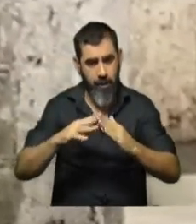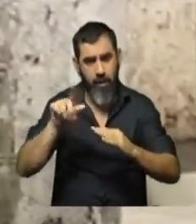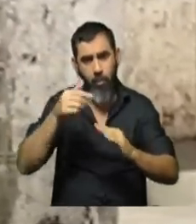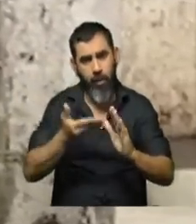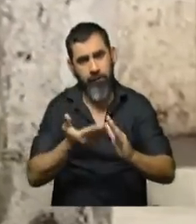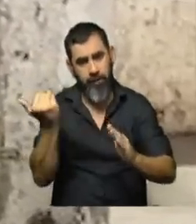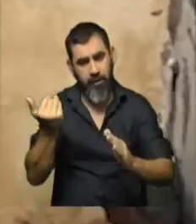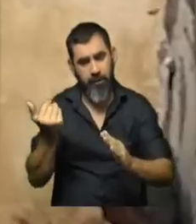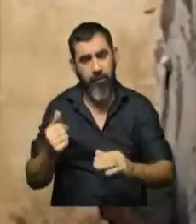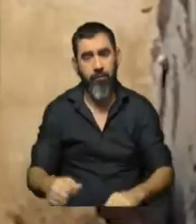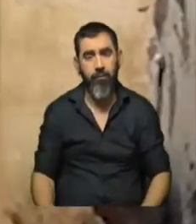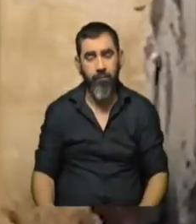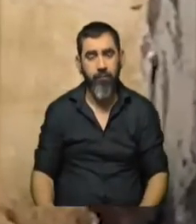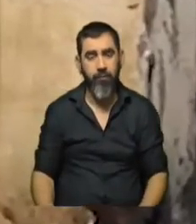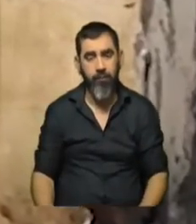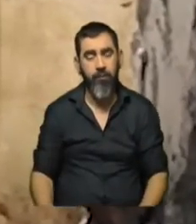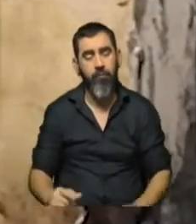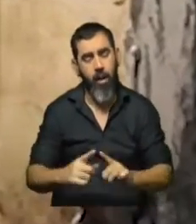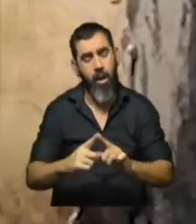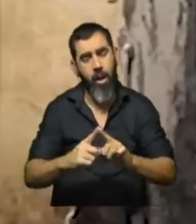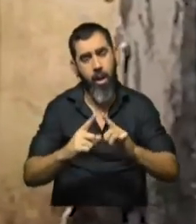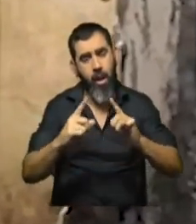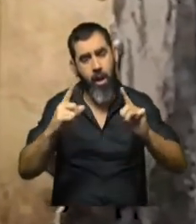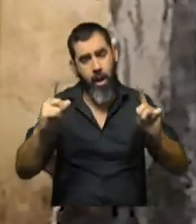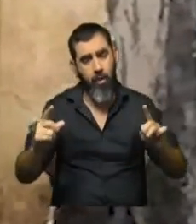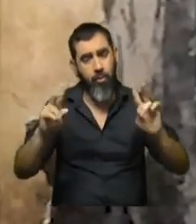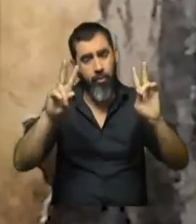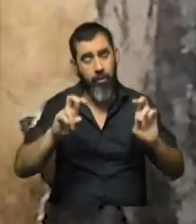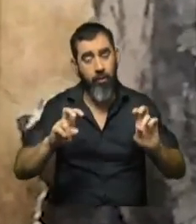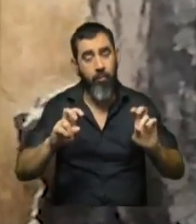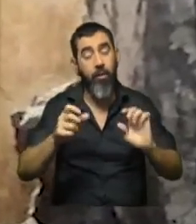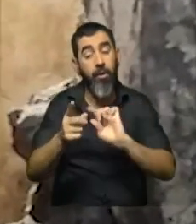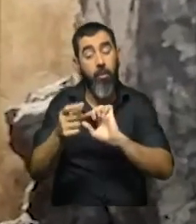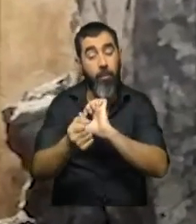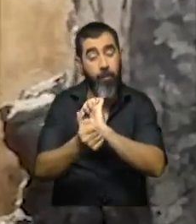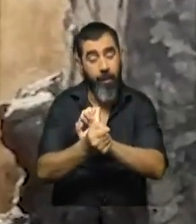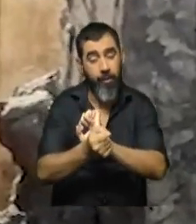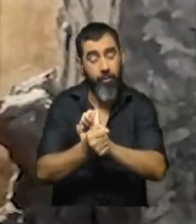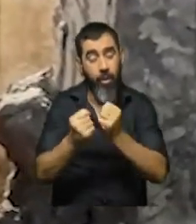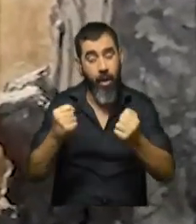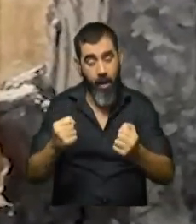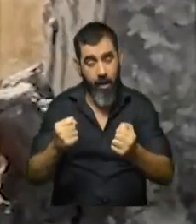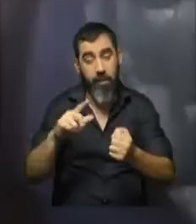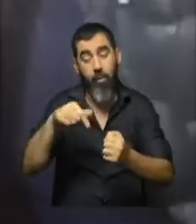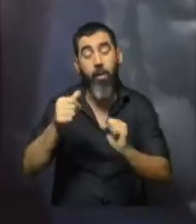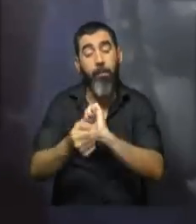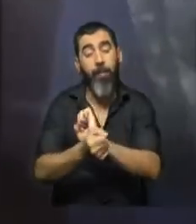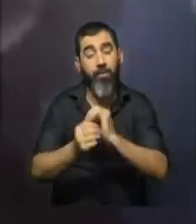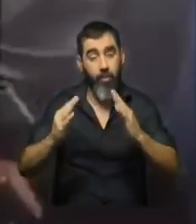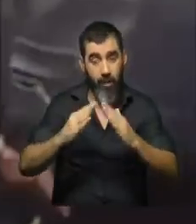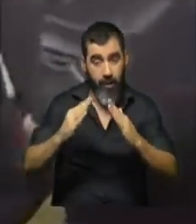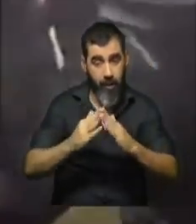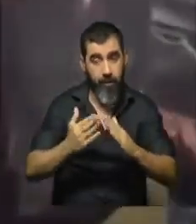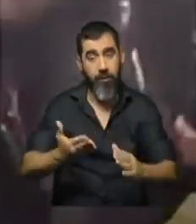en realidad, bueno, es un largo periplo, porque en realidad ellos estuvieron detenidos en Domingo Arena, después pasaron a prisión domiciliaria,